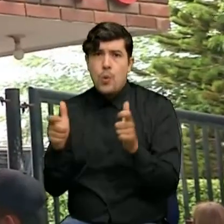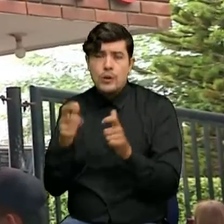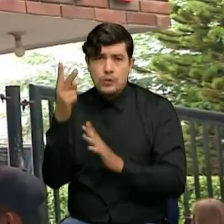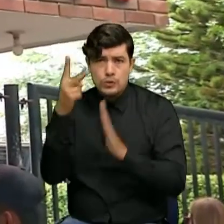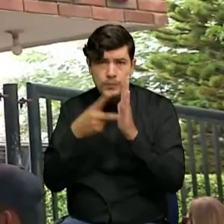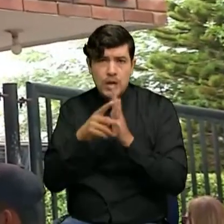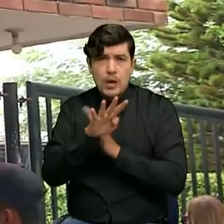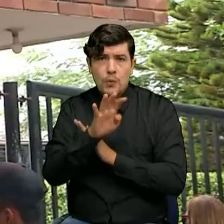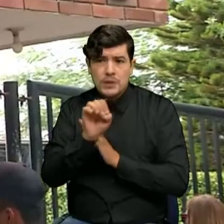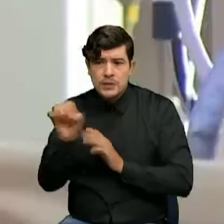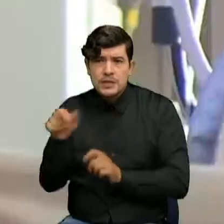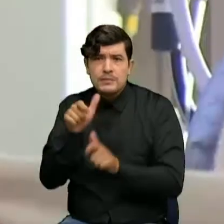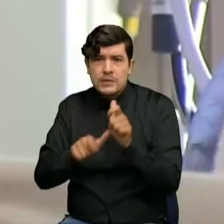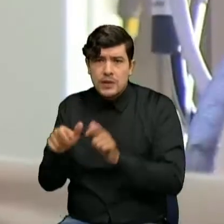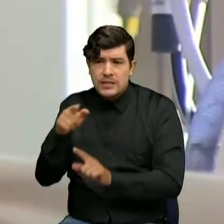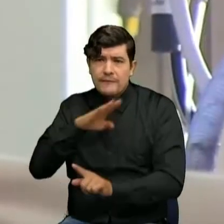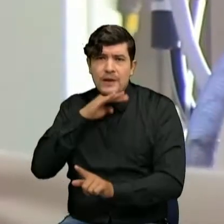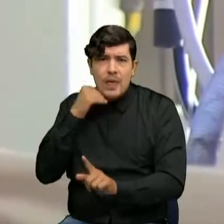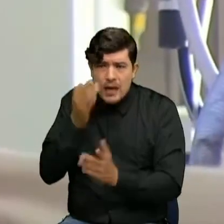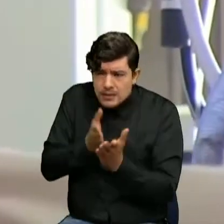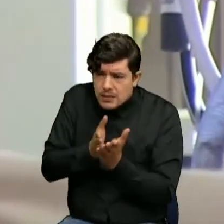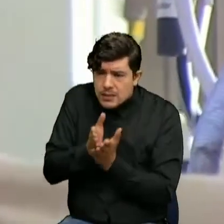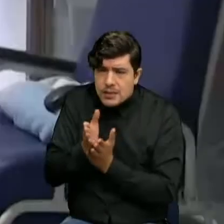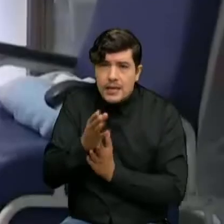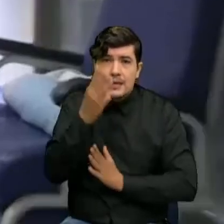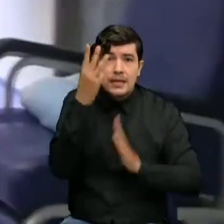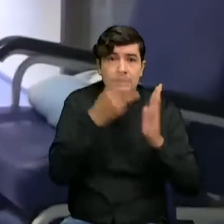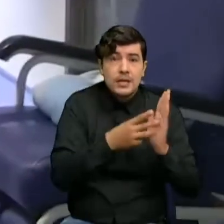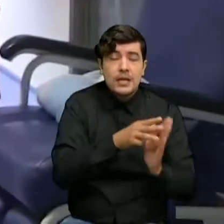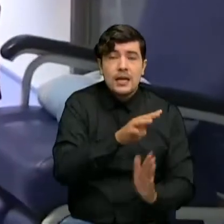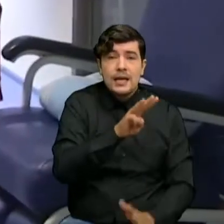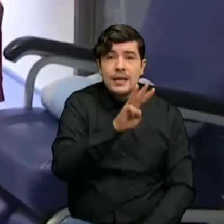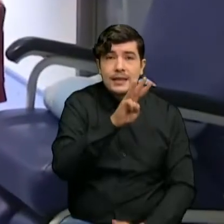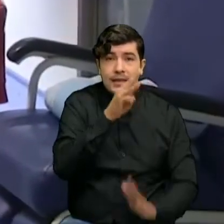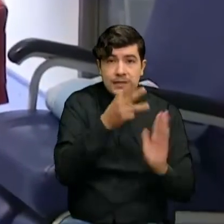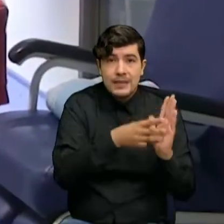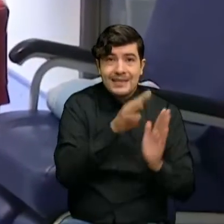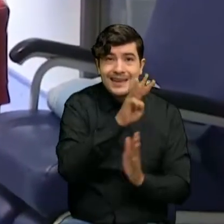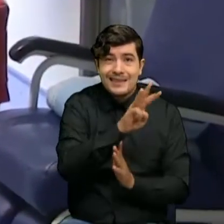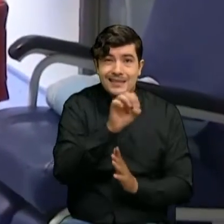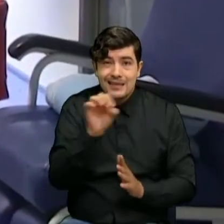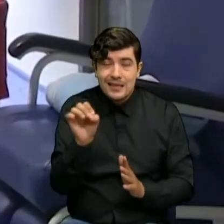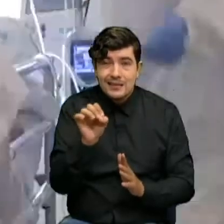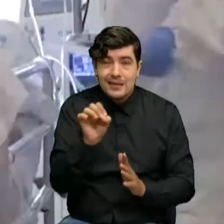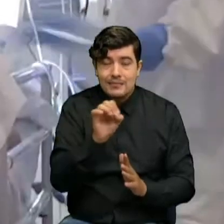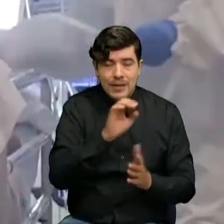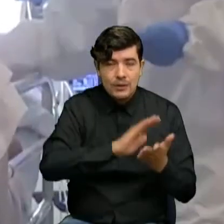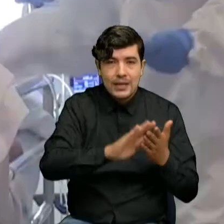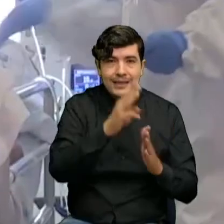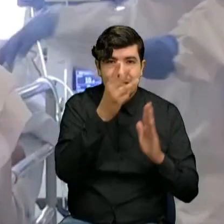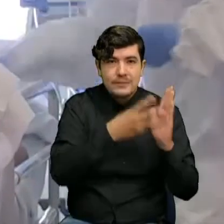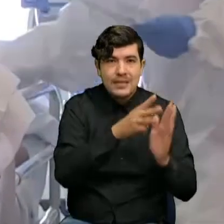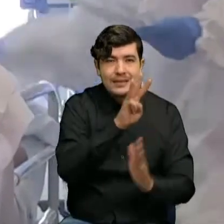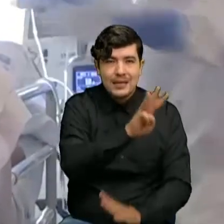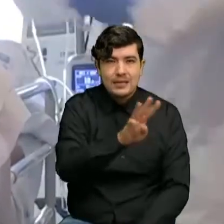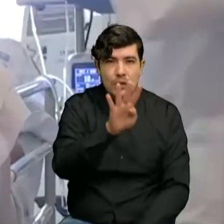2.400 casos activos, 3.391 muertes y 412 camas UCI ocupadas.